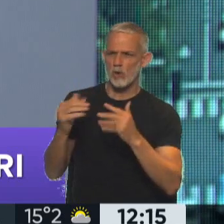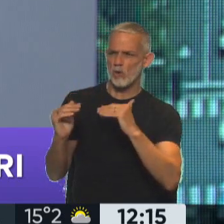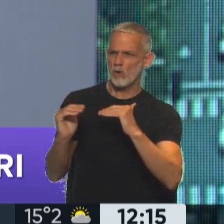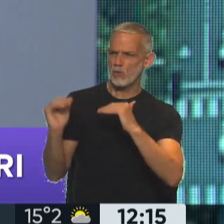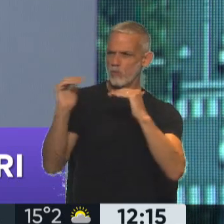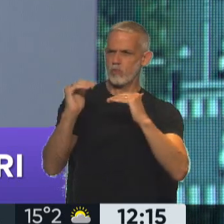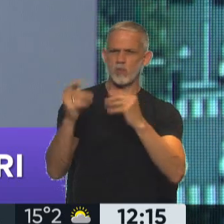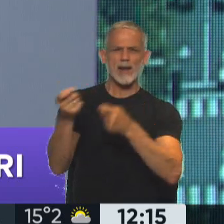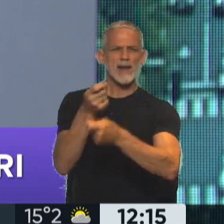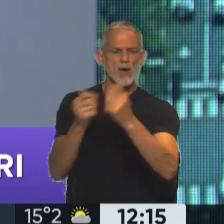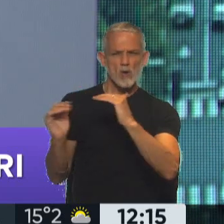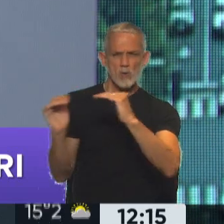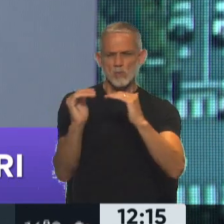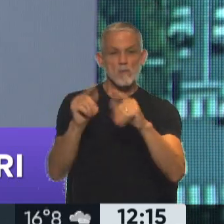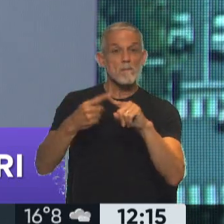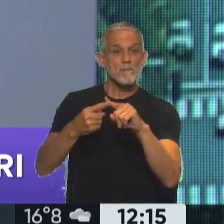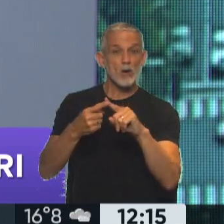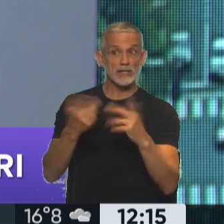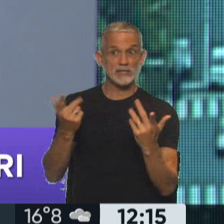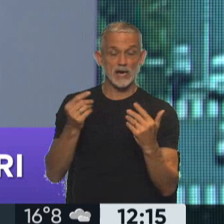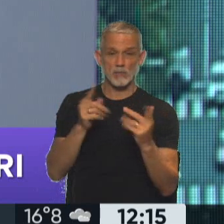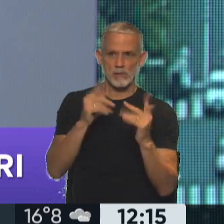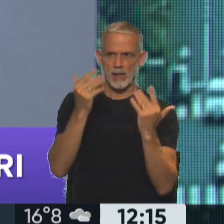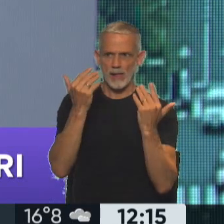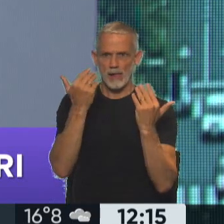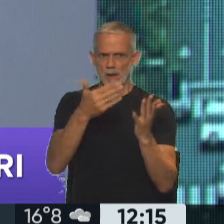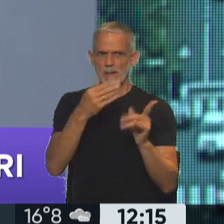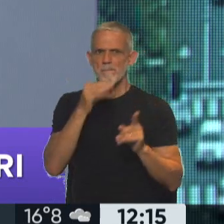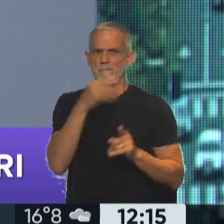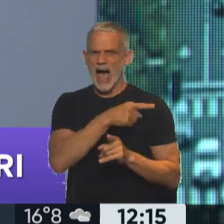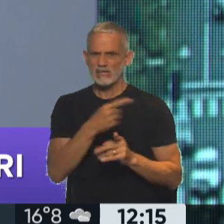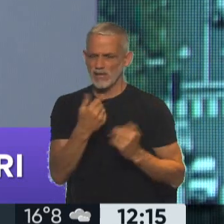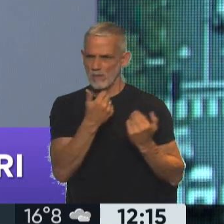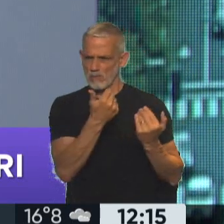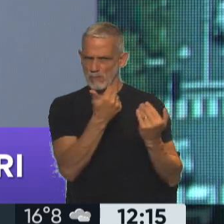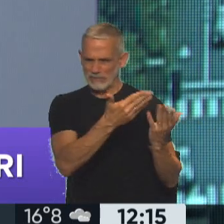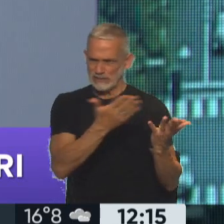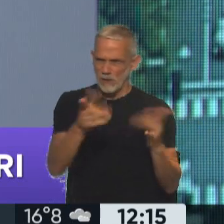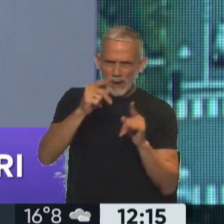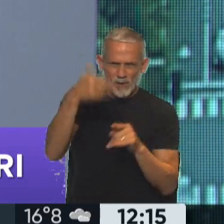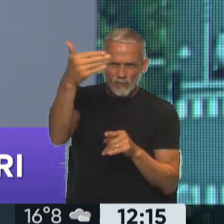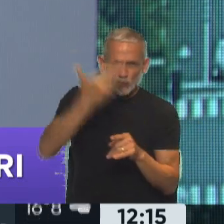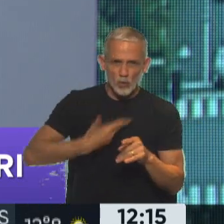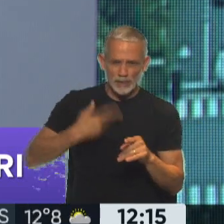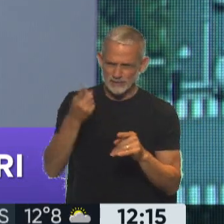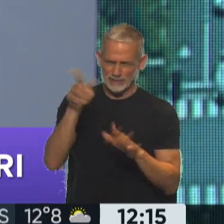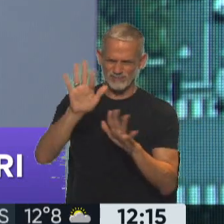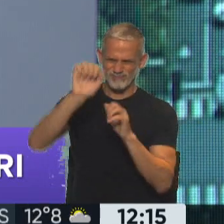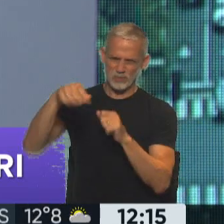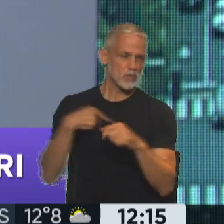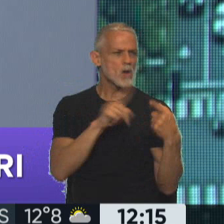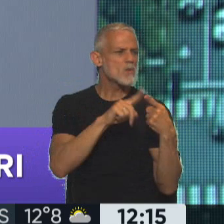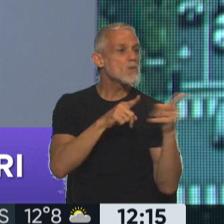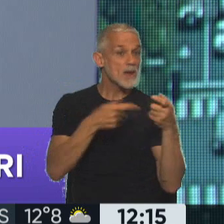Un establishment que cada vez se le está dando mayor consenso a Massa en cuanto a, bueno, si es el futuro presidente, es con quien deberemos